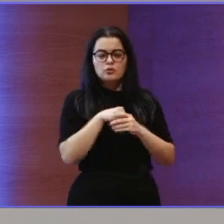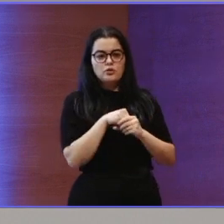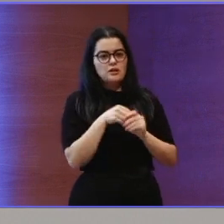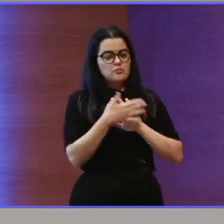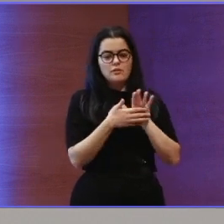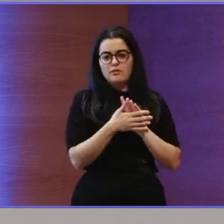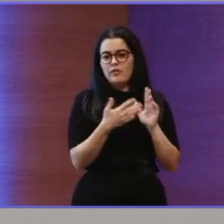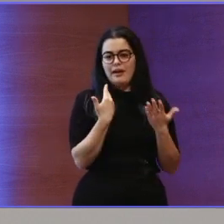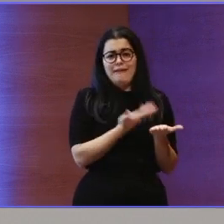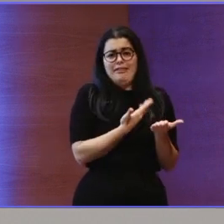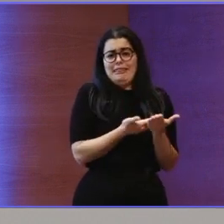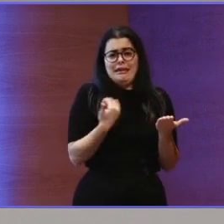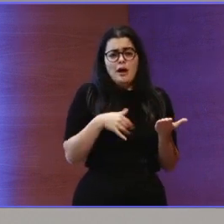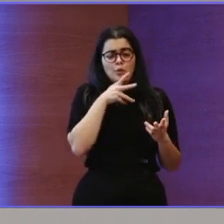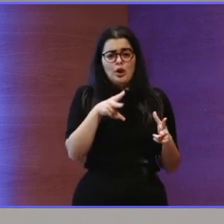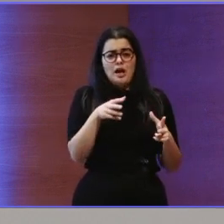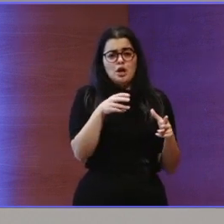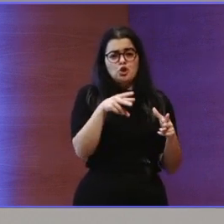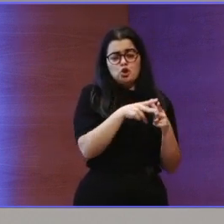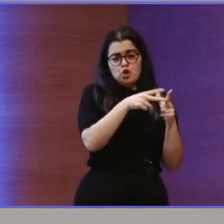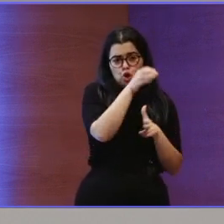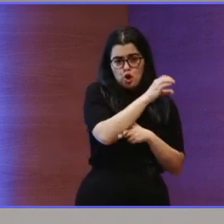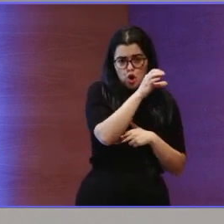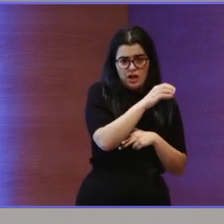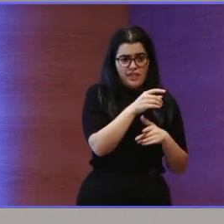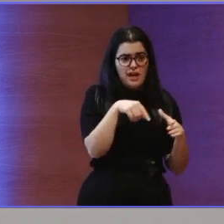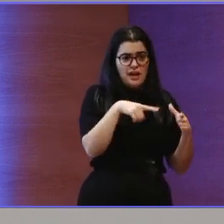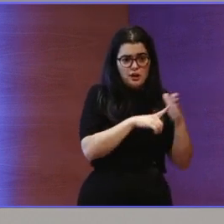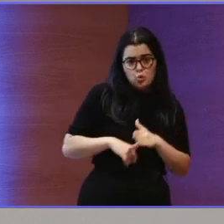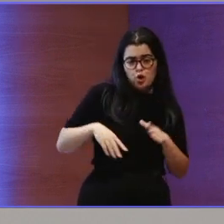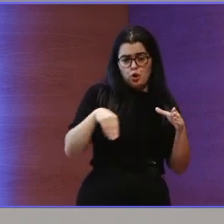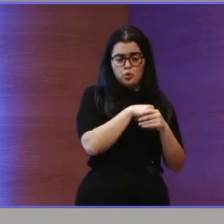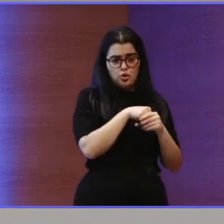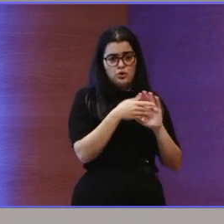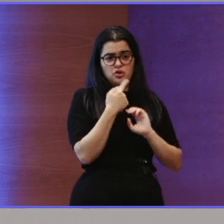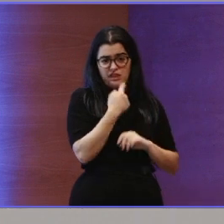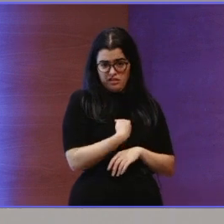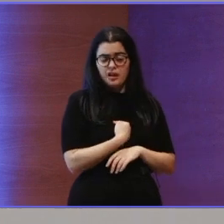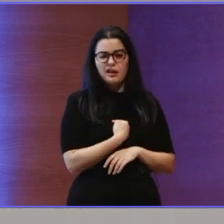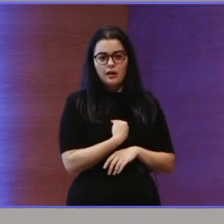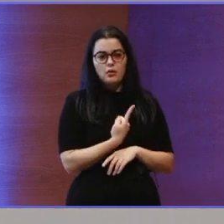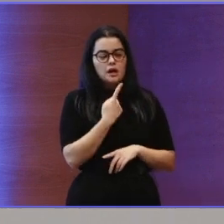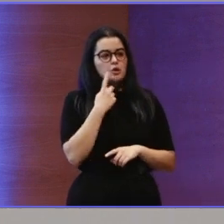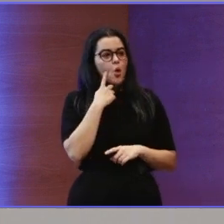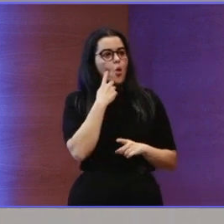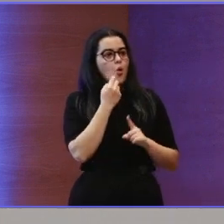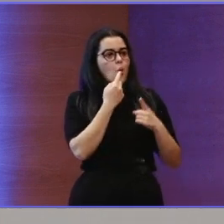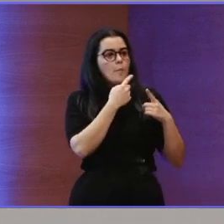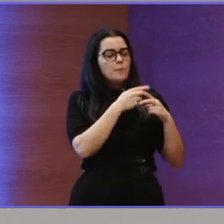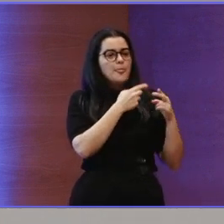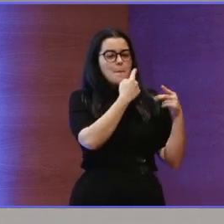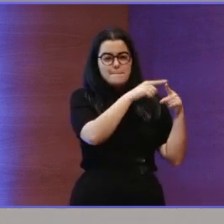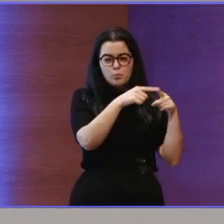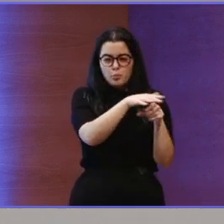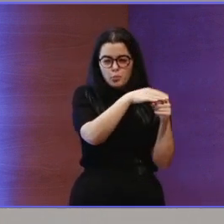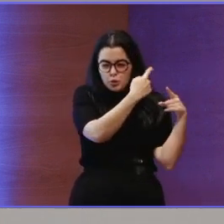también evidencias por lo que la sociología de la inclusión y exclusión nos advierte no una que es multidimensional con lo cual es verdad que en este caso estamos